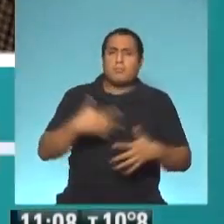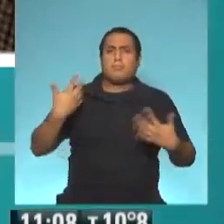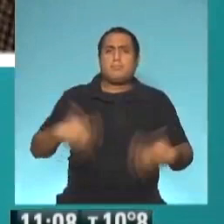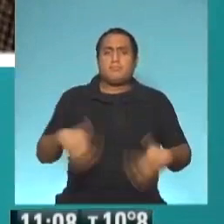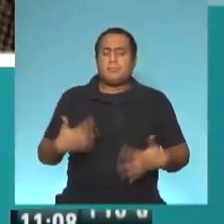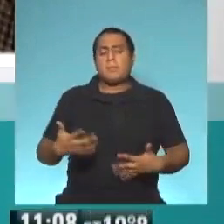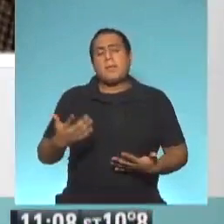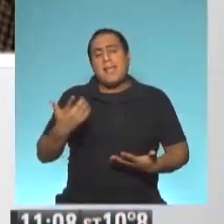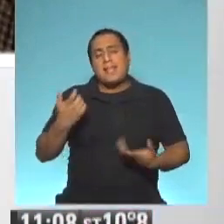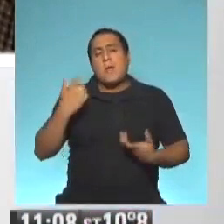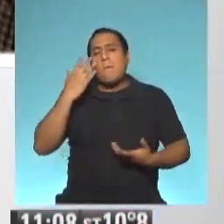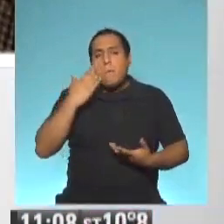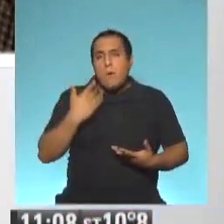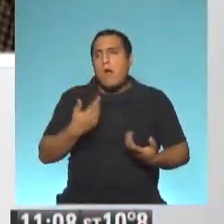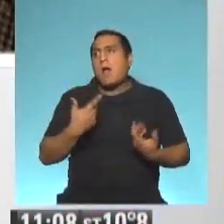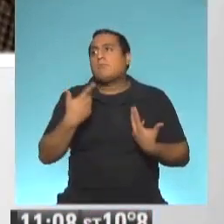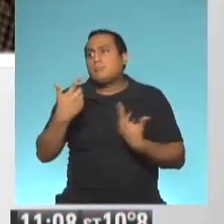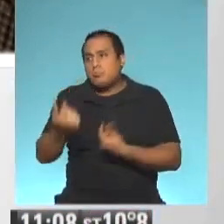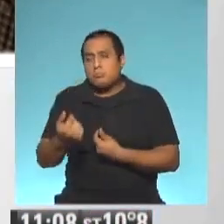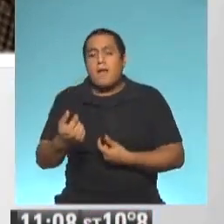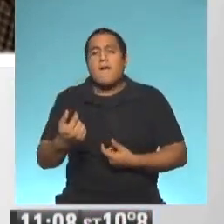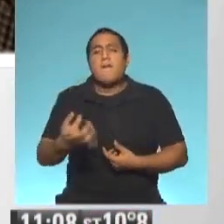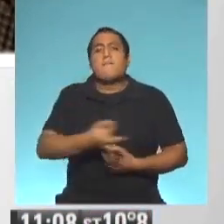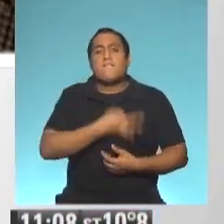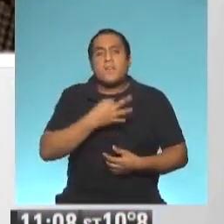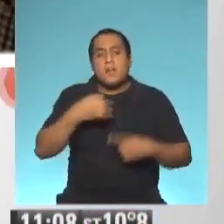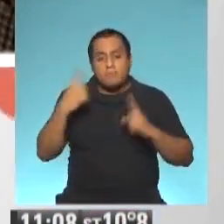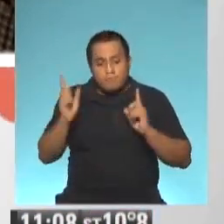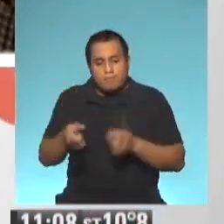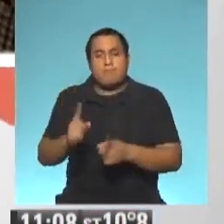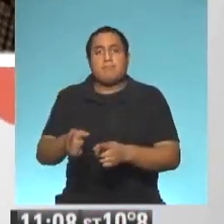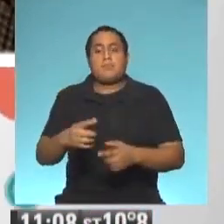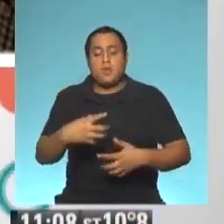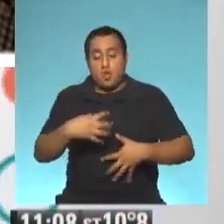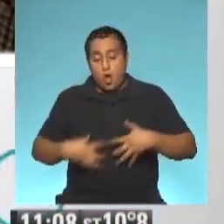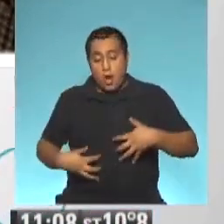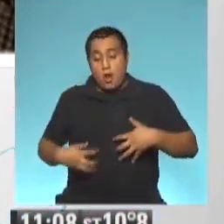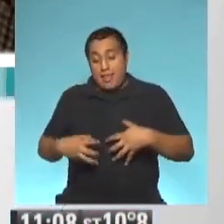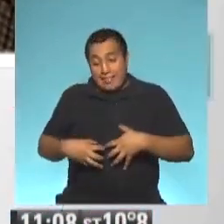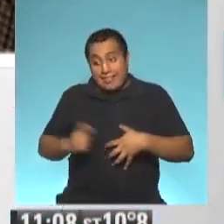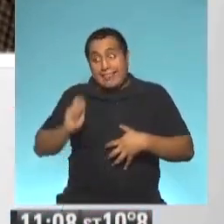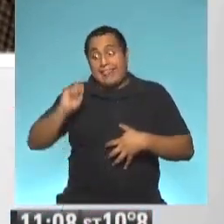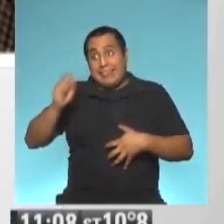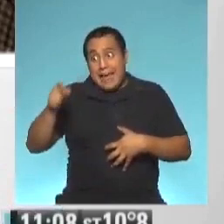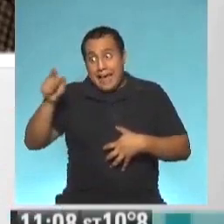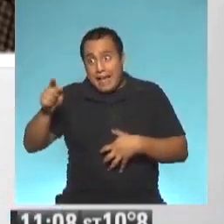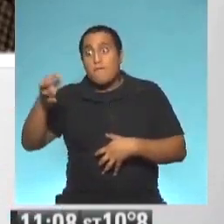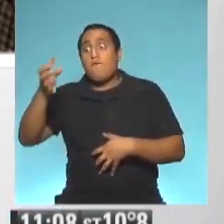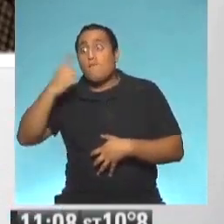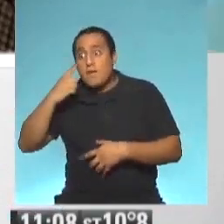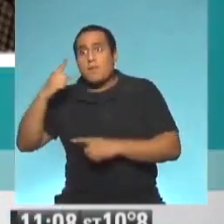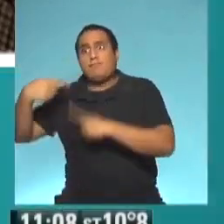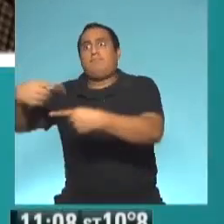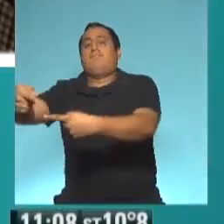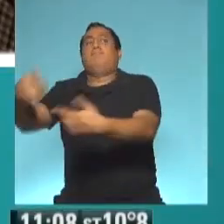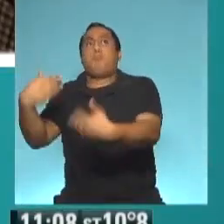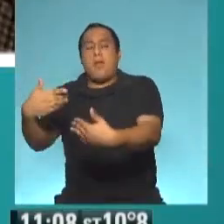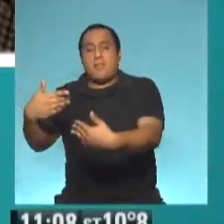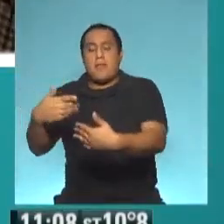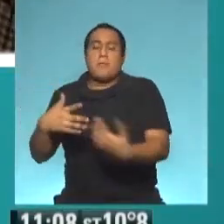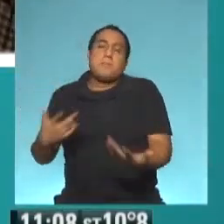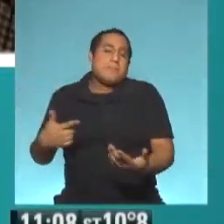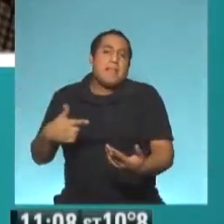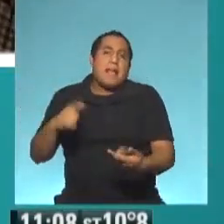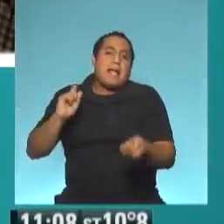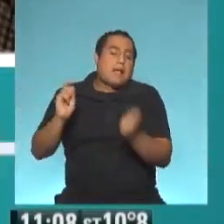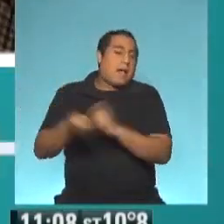de generosidad, de pensar que la vida puede continuar en otro cuerpo. Usted decía, es un proceso realmente de cambio cultural, que por